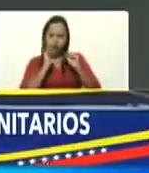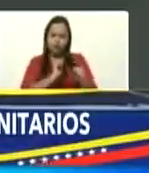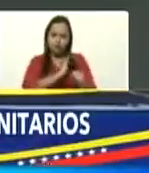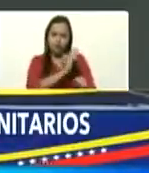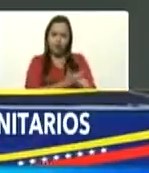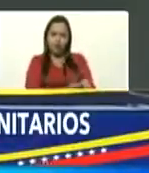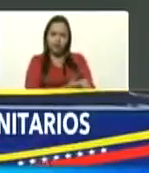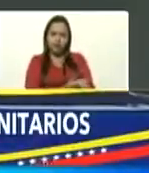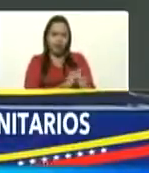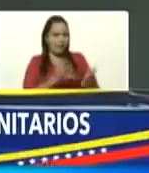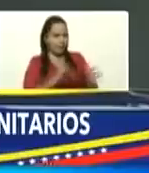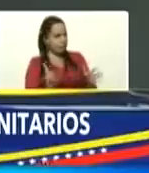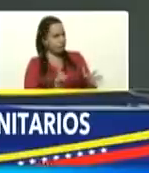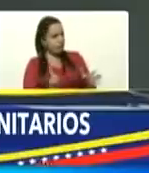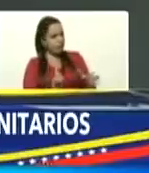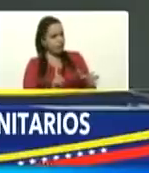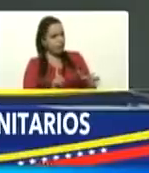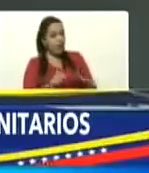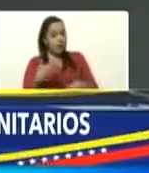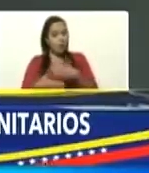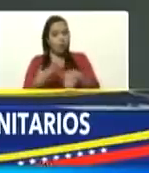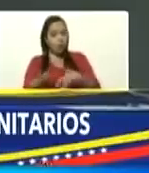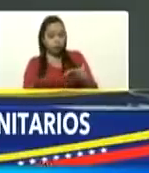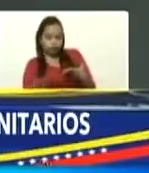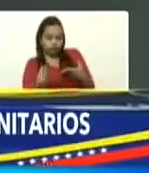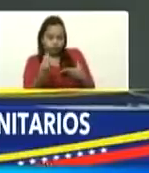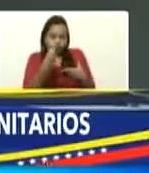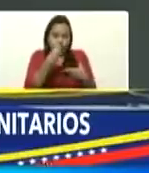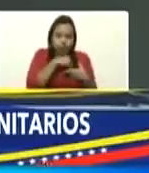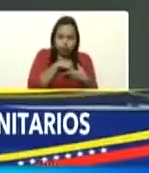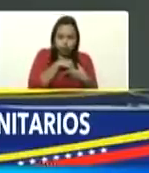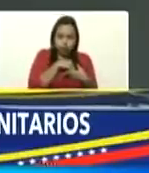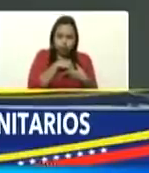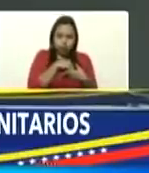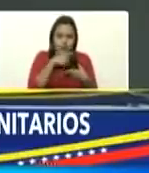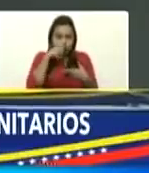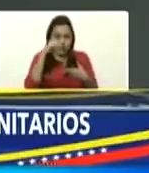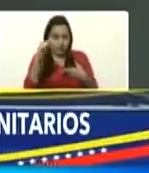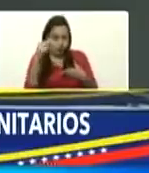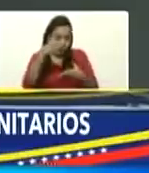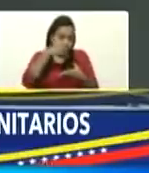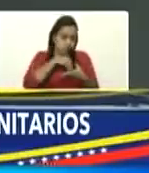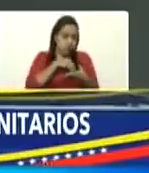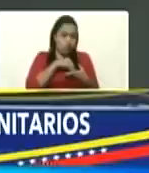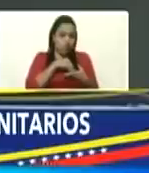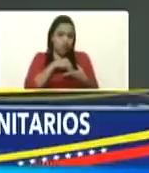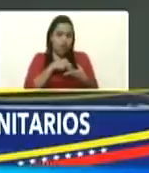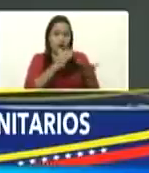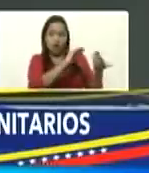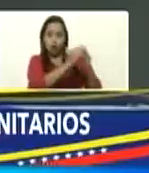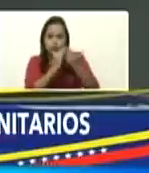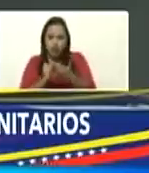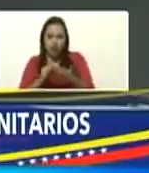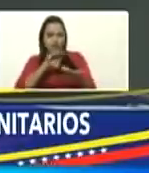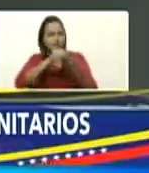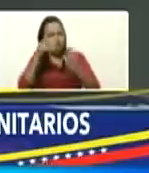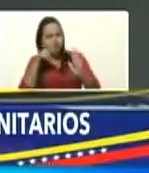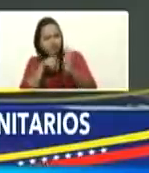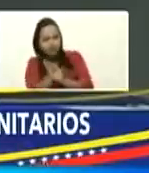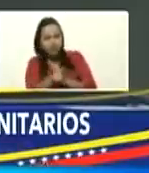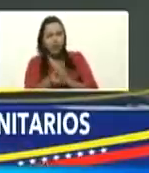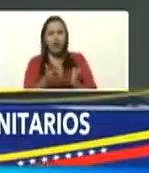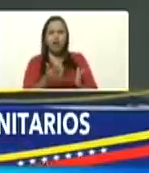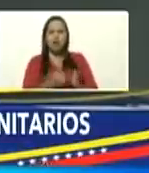usted en el corazón y en el alma del pueblo noble venezolano, de los de los barrios, de los de los urbanismos, de los que en medio